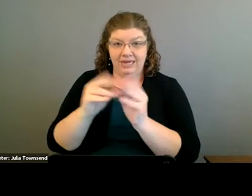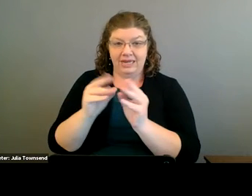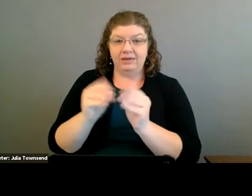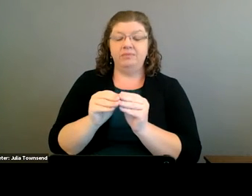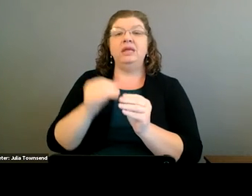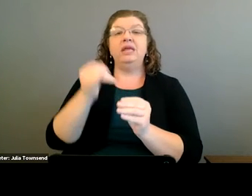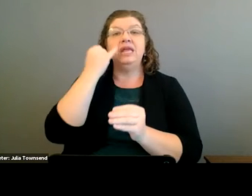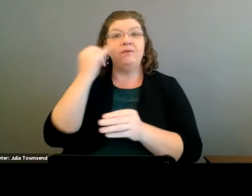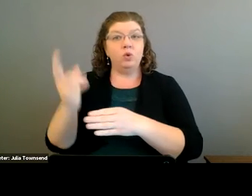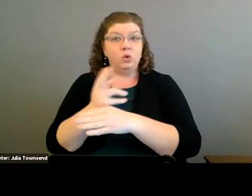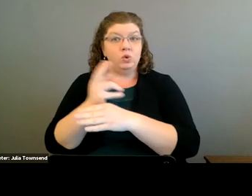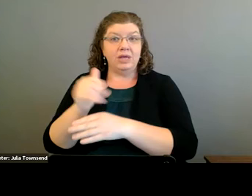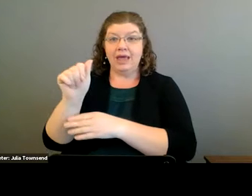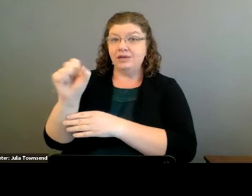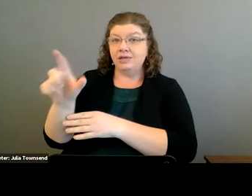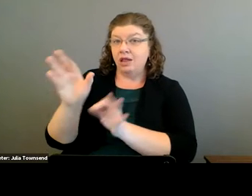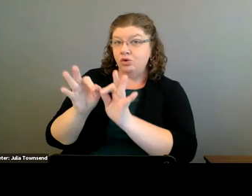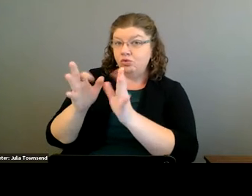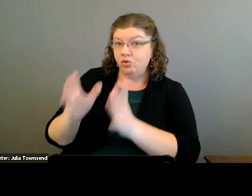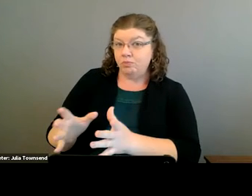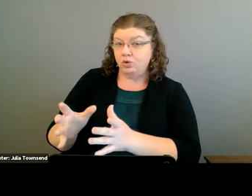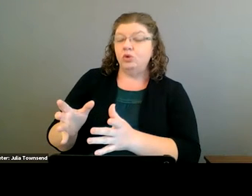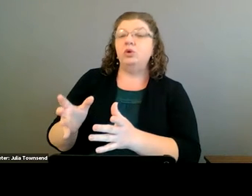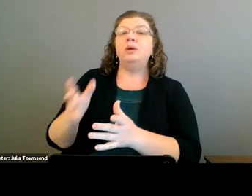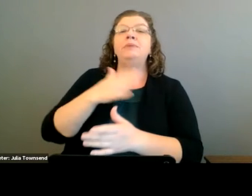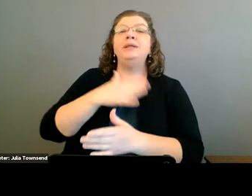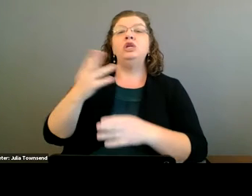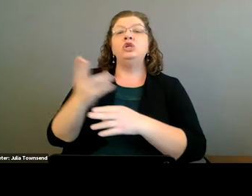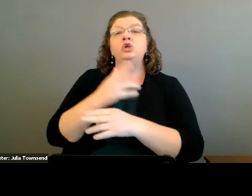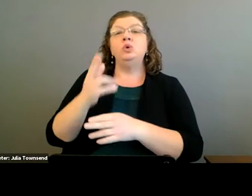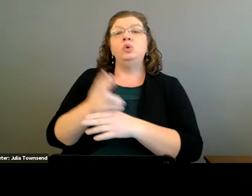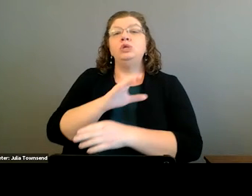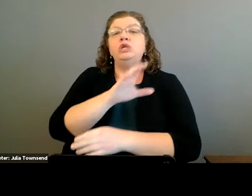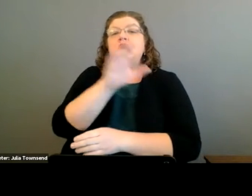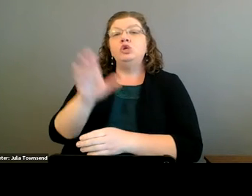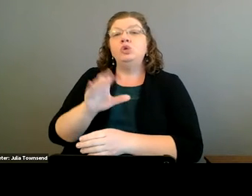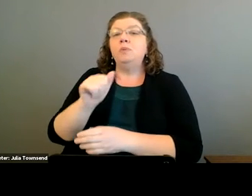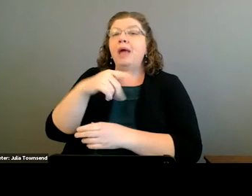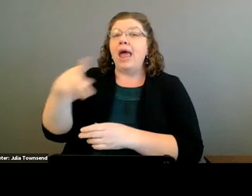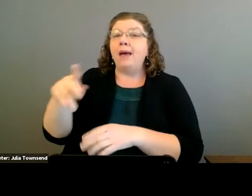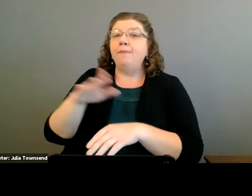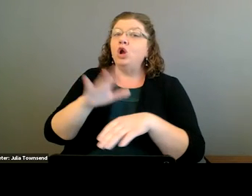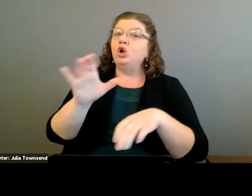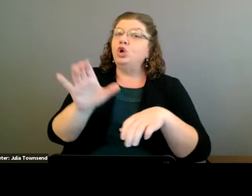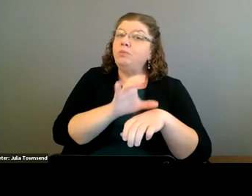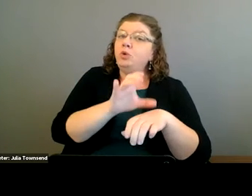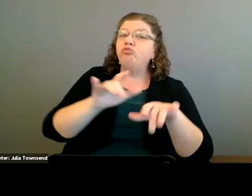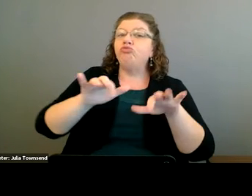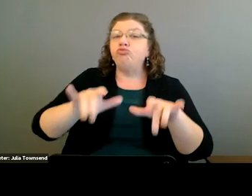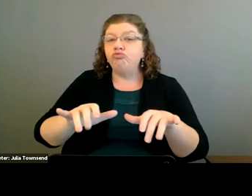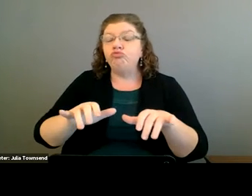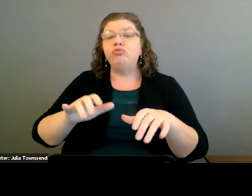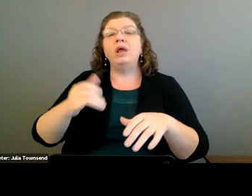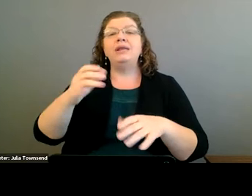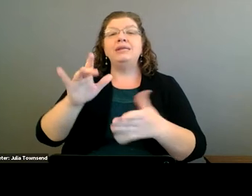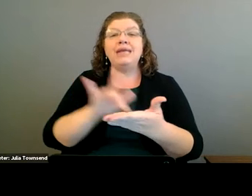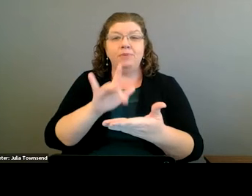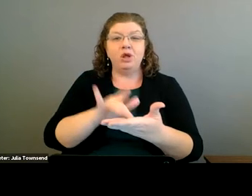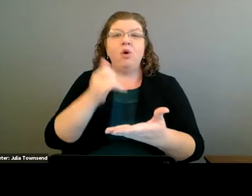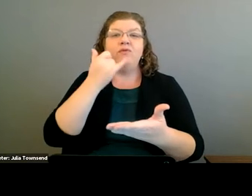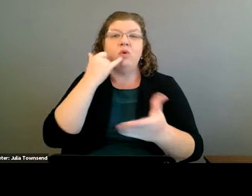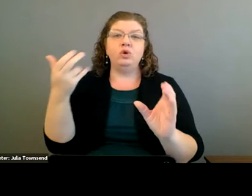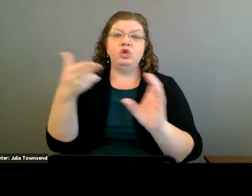reunión. Si usted va a estar utilizando la interpretación de lenguajes de señas americano, use la aplicación del Zoom en su tableta o